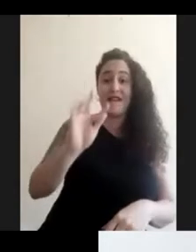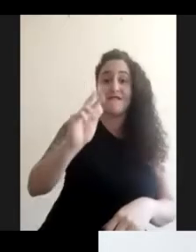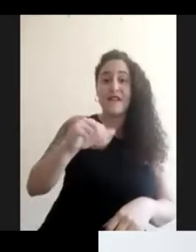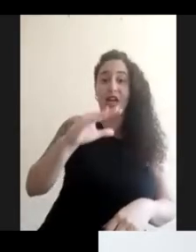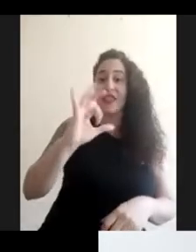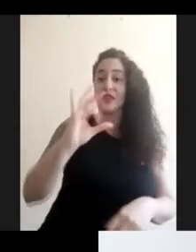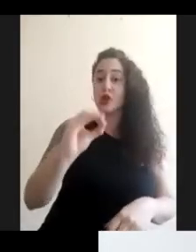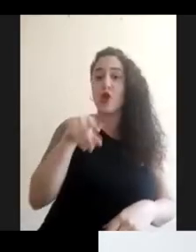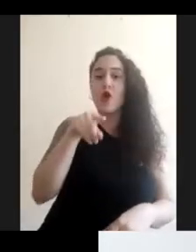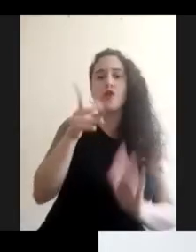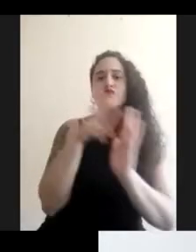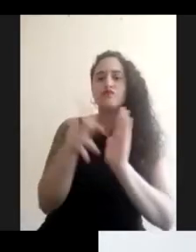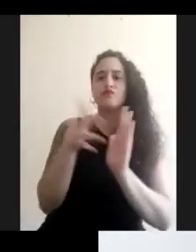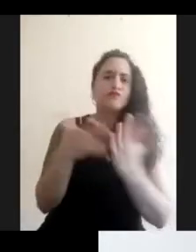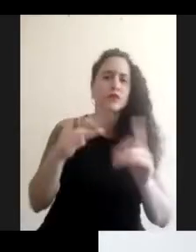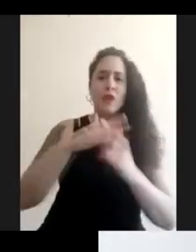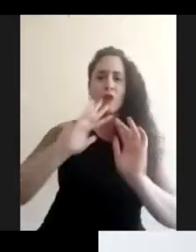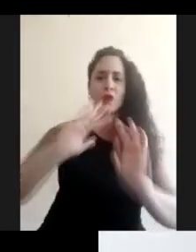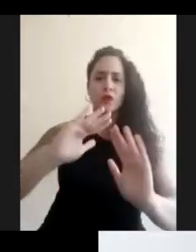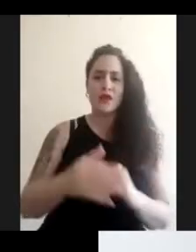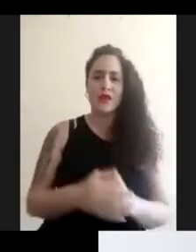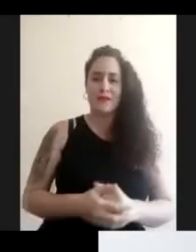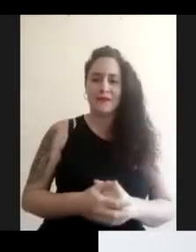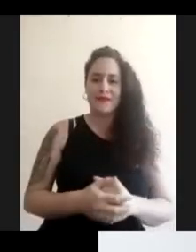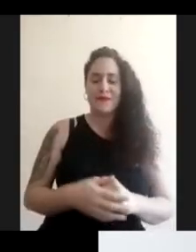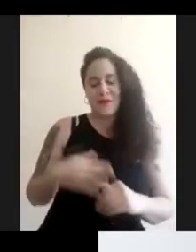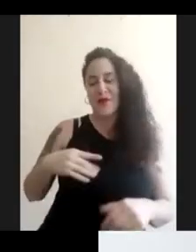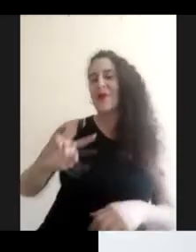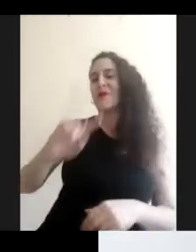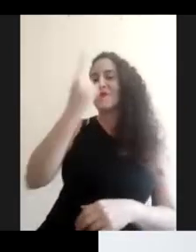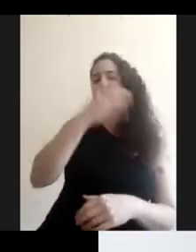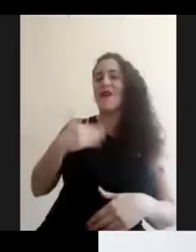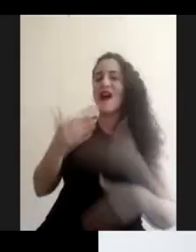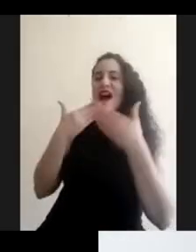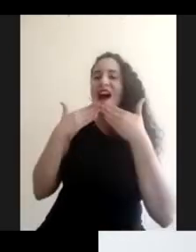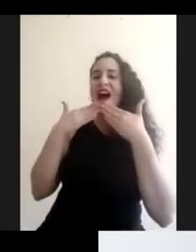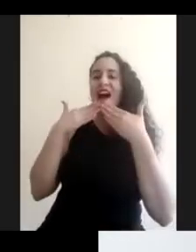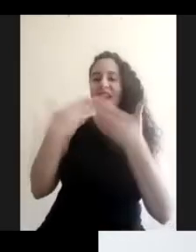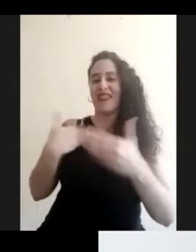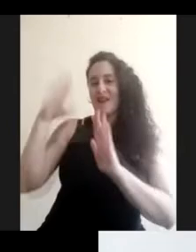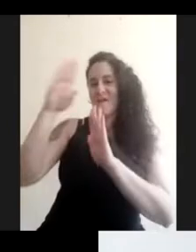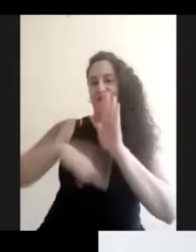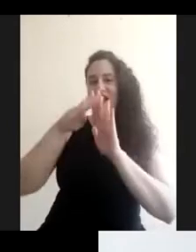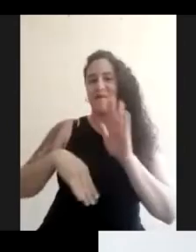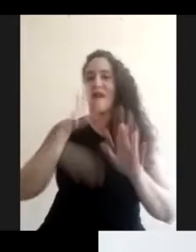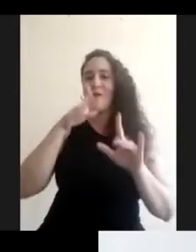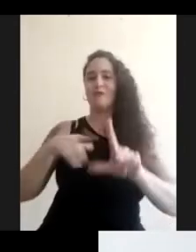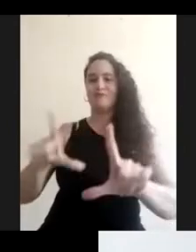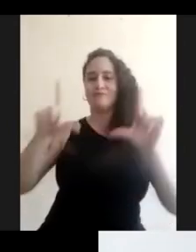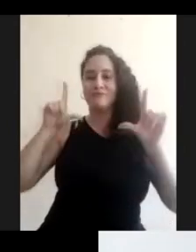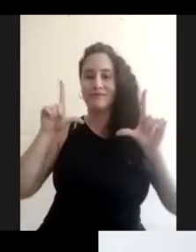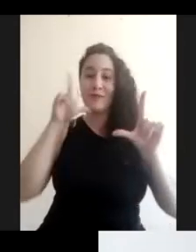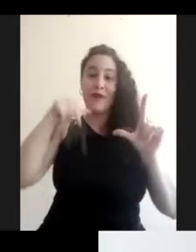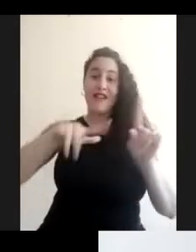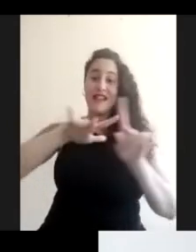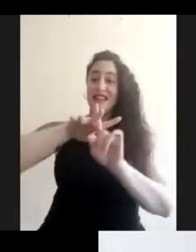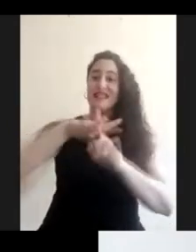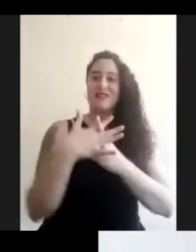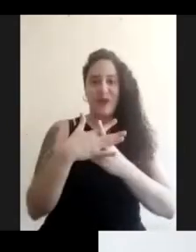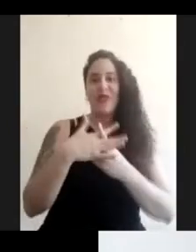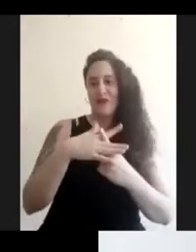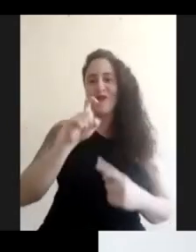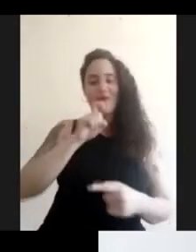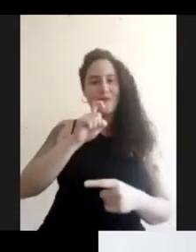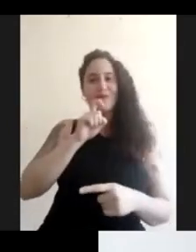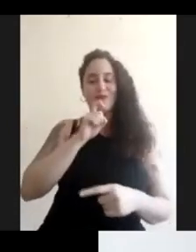Todo tuyo. Bueno, lo primero, quería agradecer a este programa por darnos voz y voto en este momento tan complicado que estamos pasando. Y la